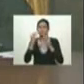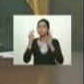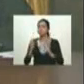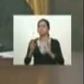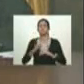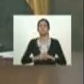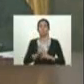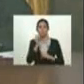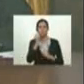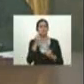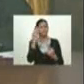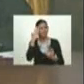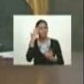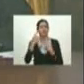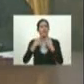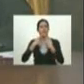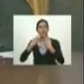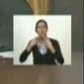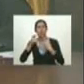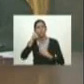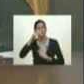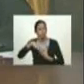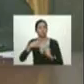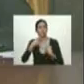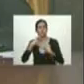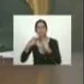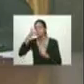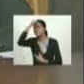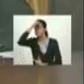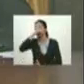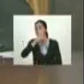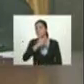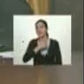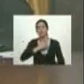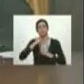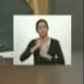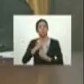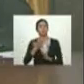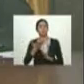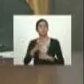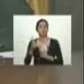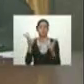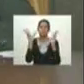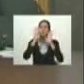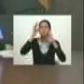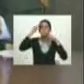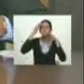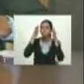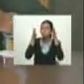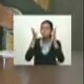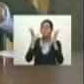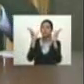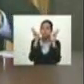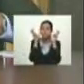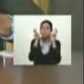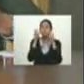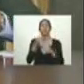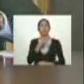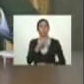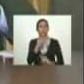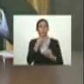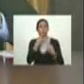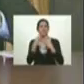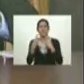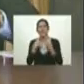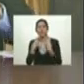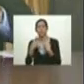hombre que dialoga con el pueblo tiene una paciencia infinita para dialogar oír es un hombre dialogante